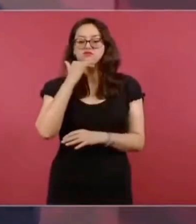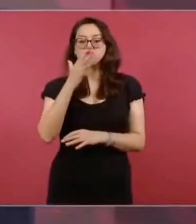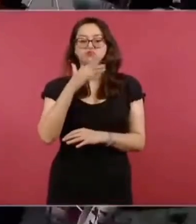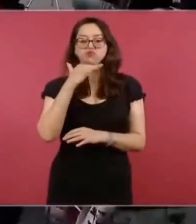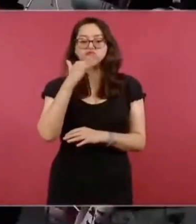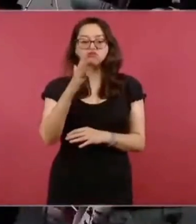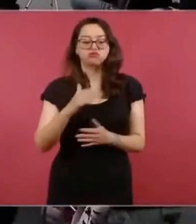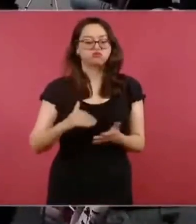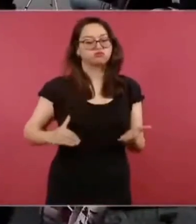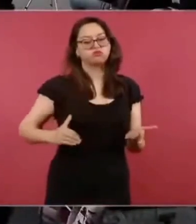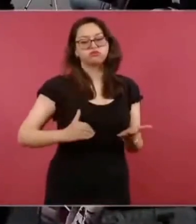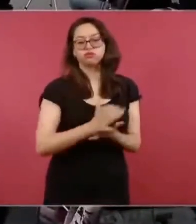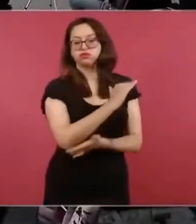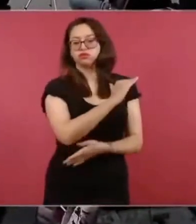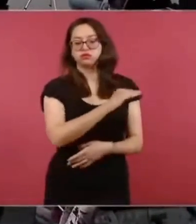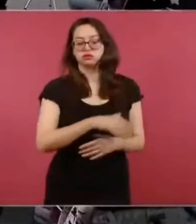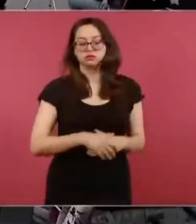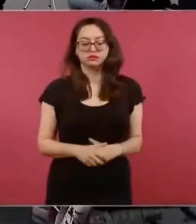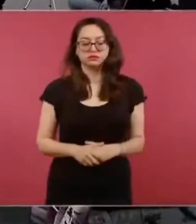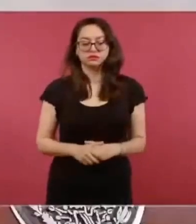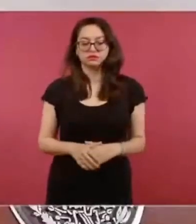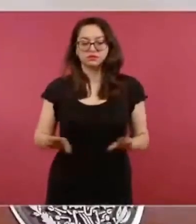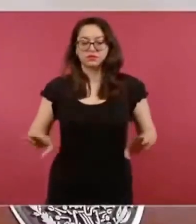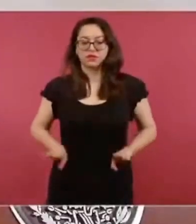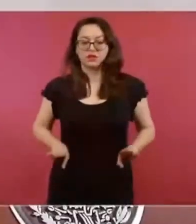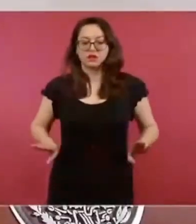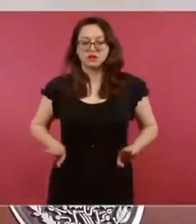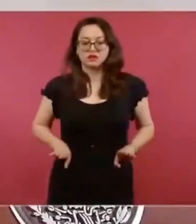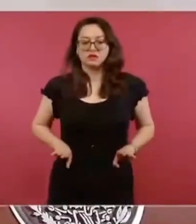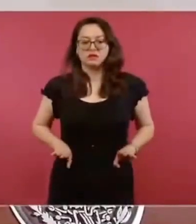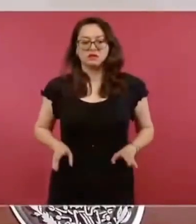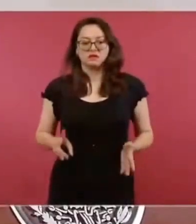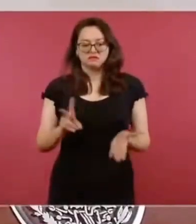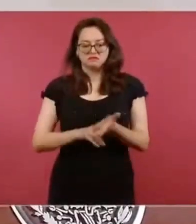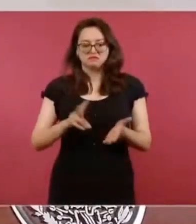Desterrar la corrupción. Fortalecer valores